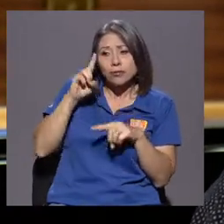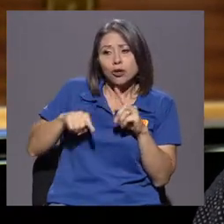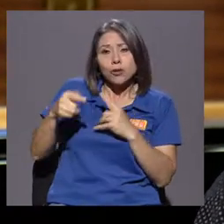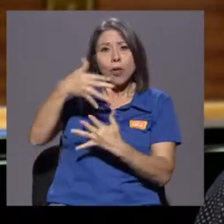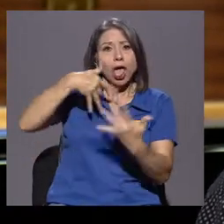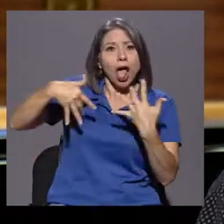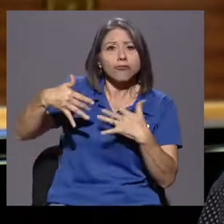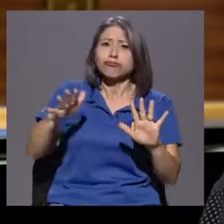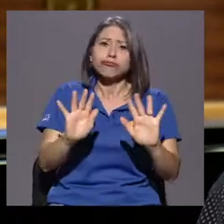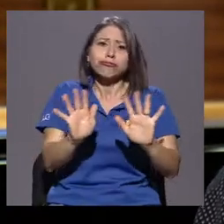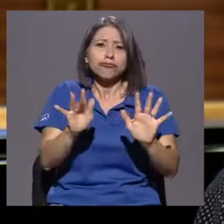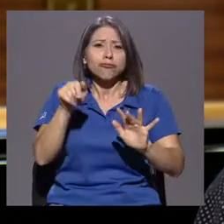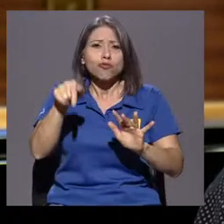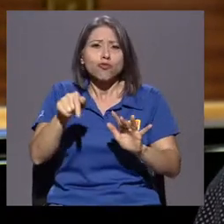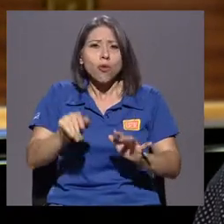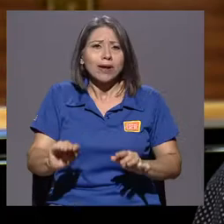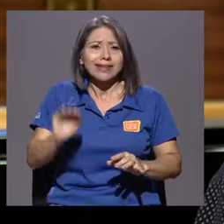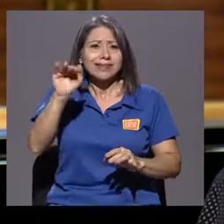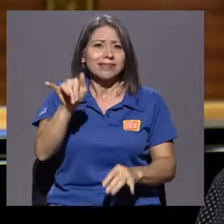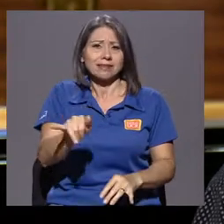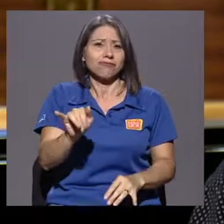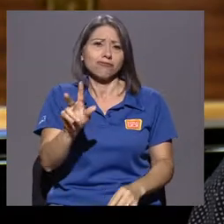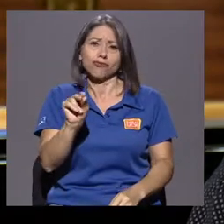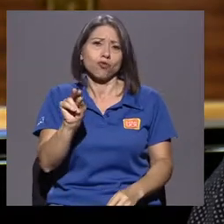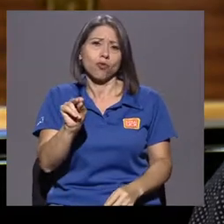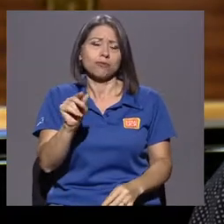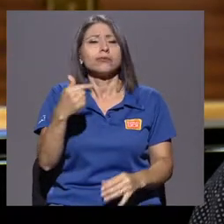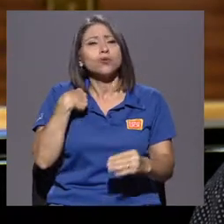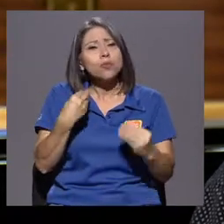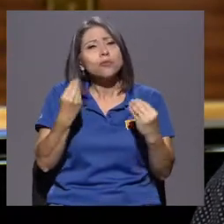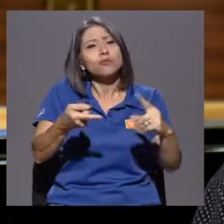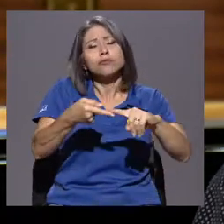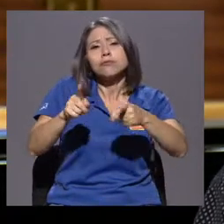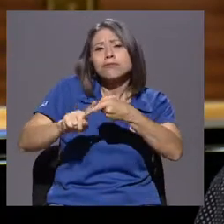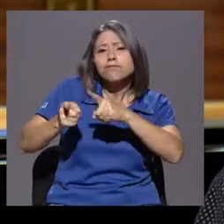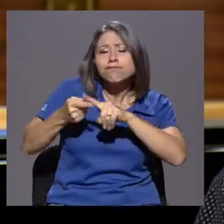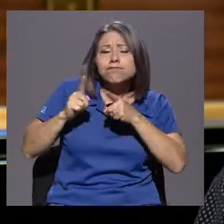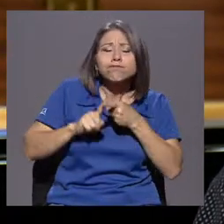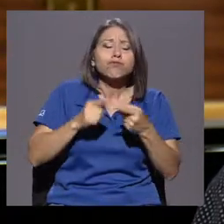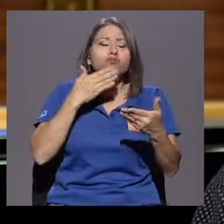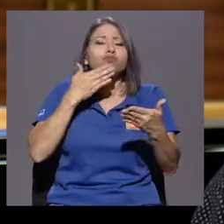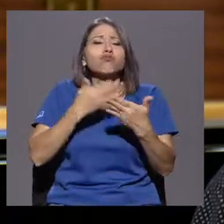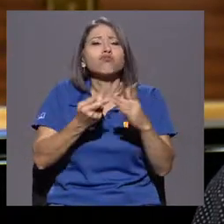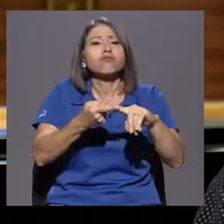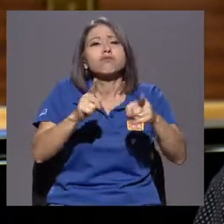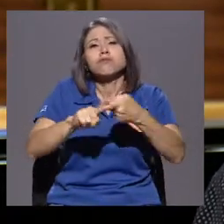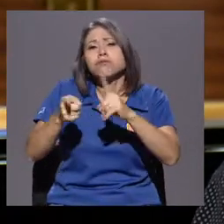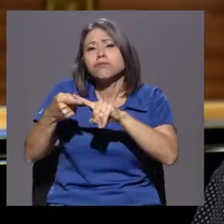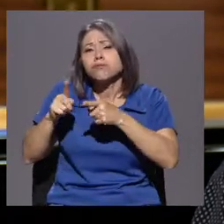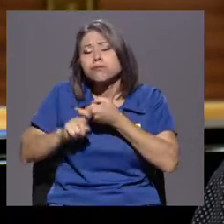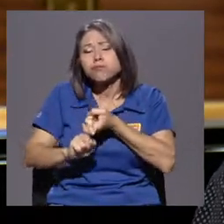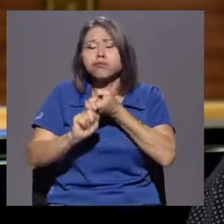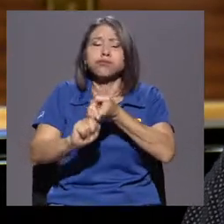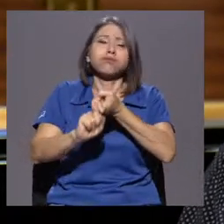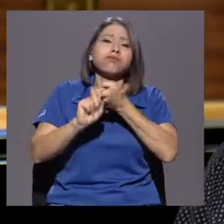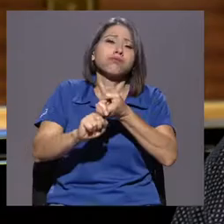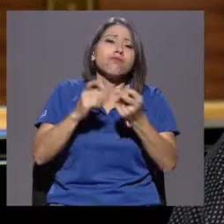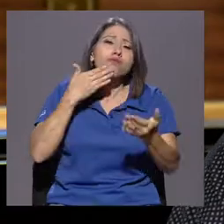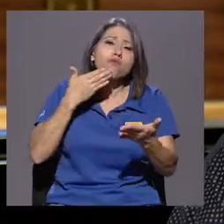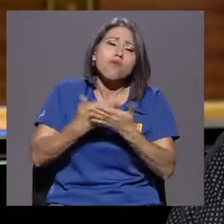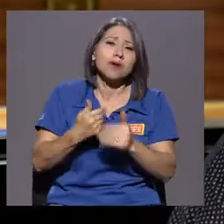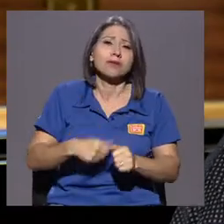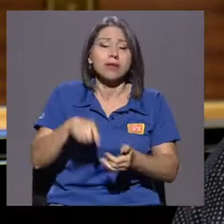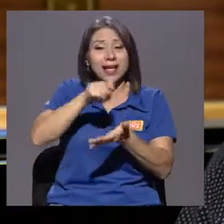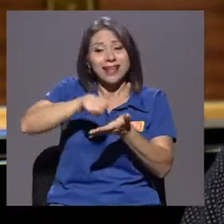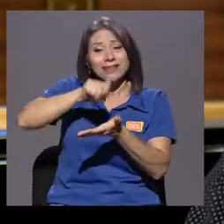cuena adecuado e inadaptado no no tuve muchos amigos y muy buenos en el aire la escuela el colegio y los